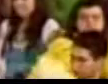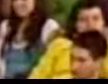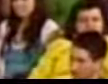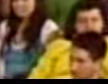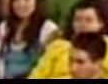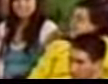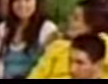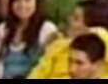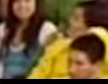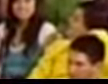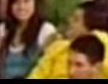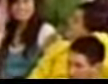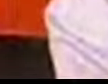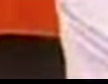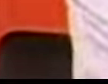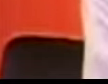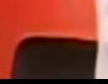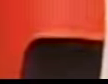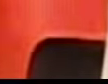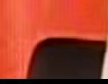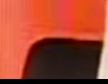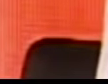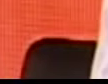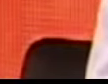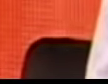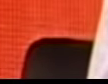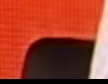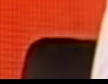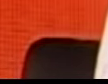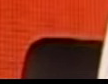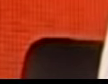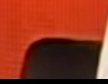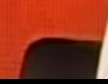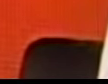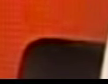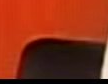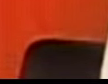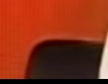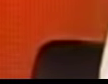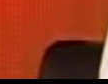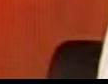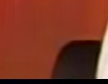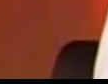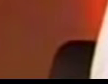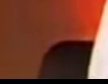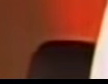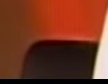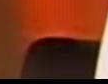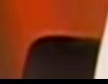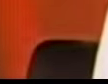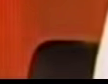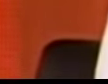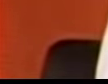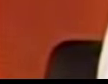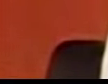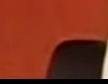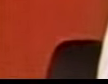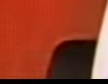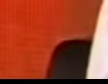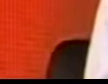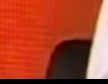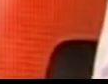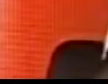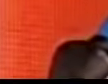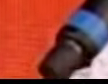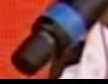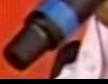la ushi, hatun, taita, hatun, mama, hatuku, kuna. Sábado, kaman, sábado, kaman, hakuchi, hakuchi, let's go, let's